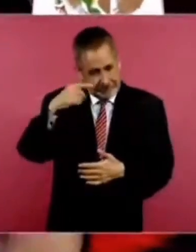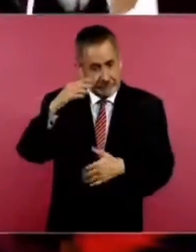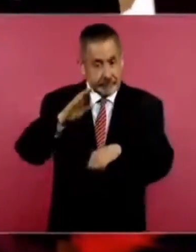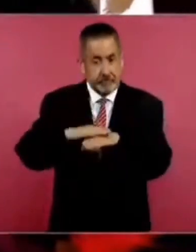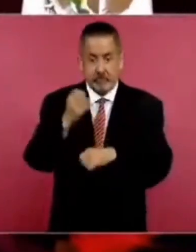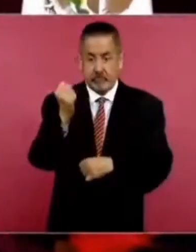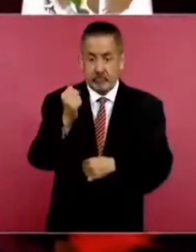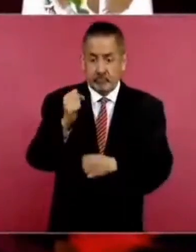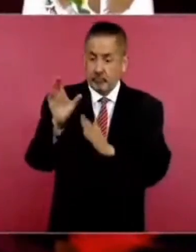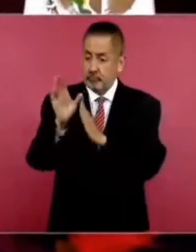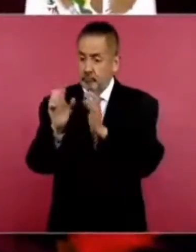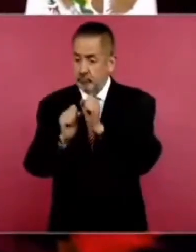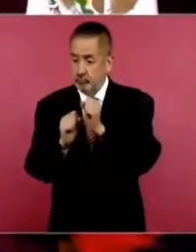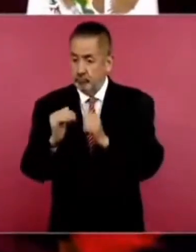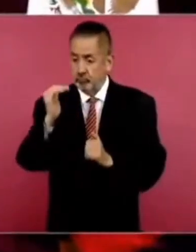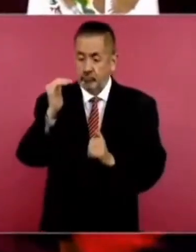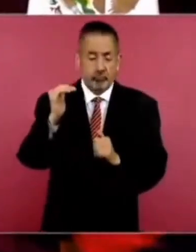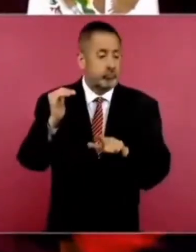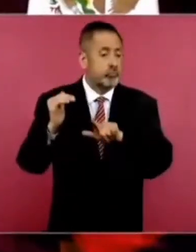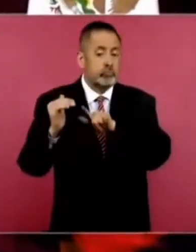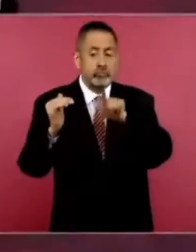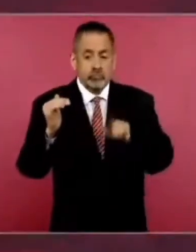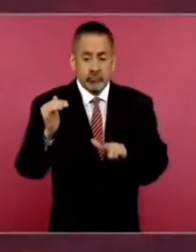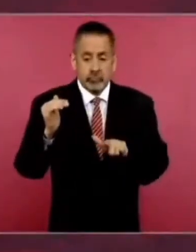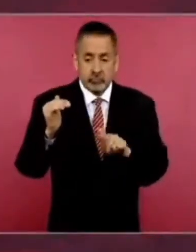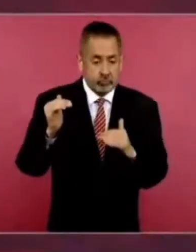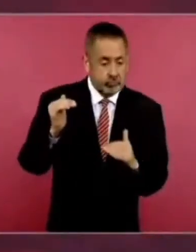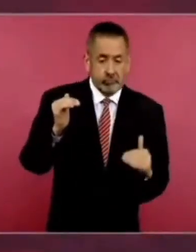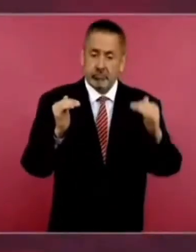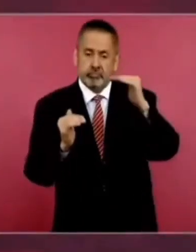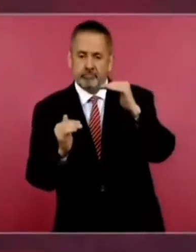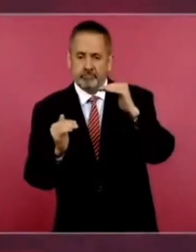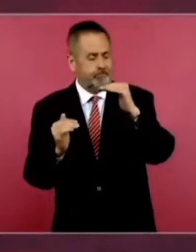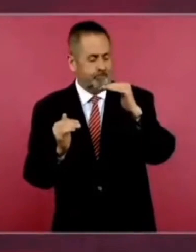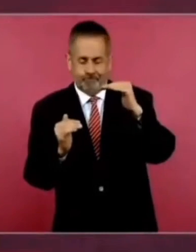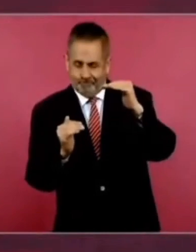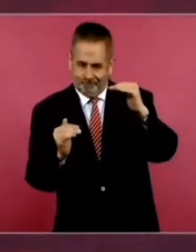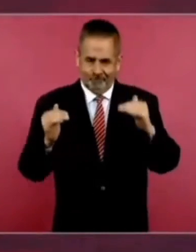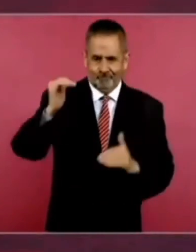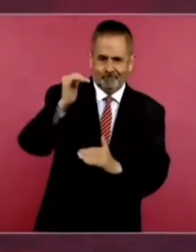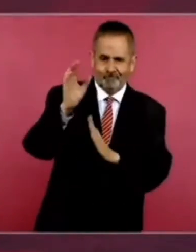de un mandato constitucional. La Constitución es ley de leyes.